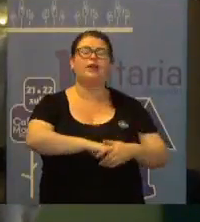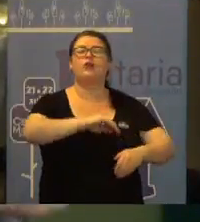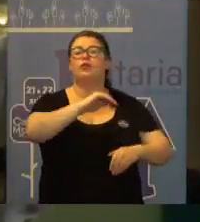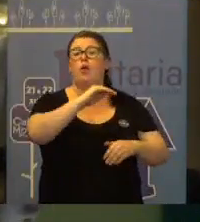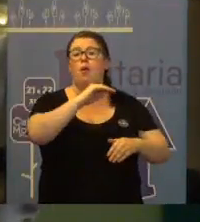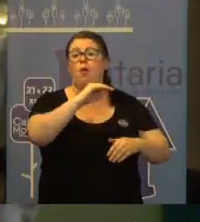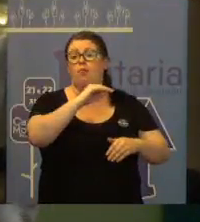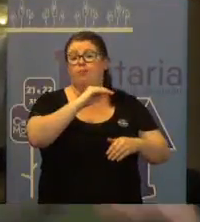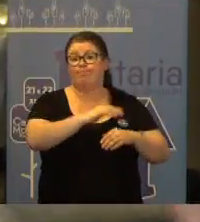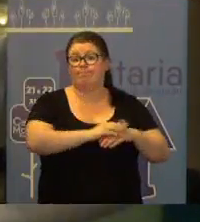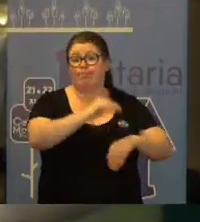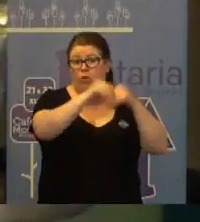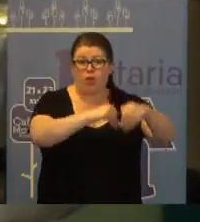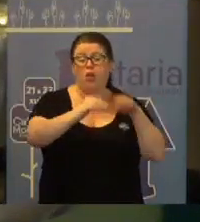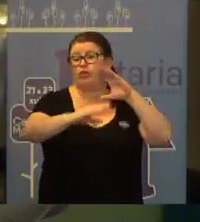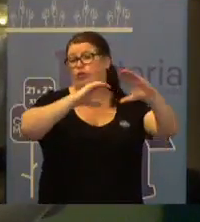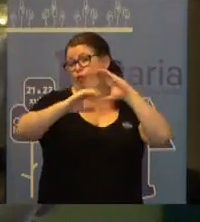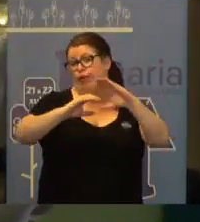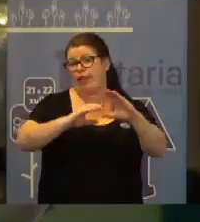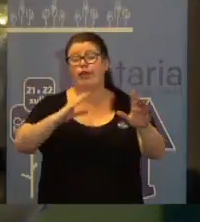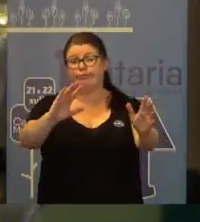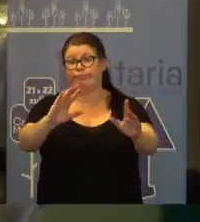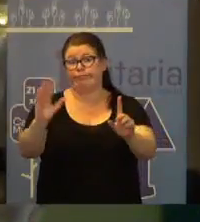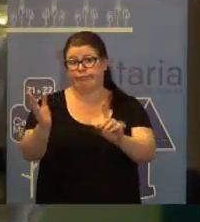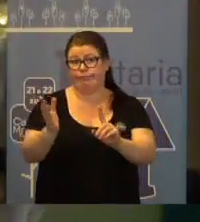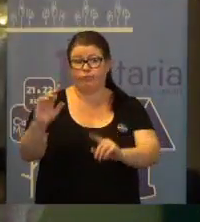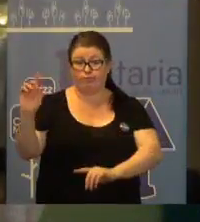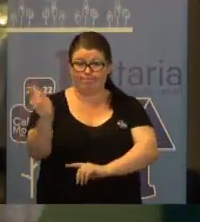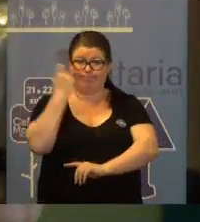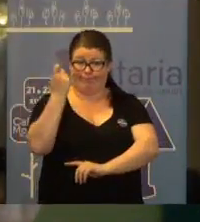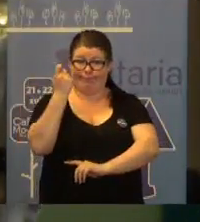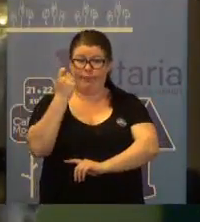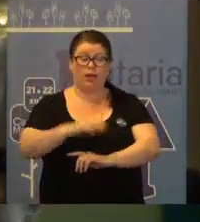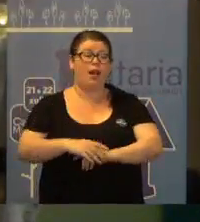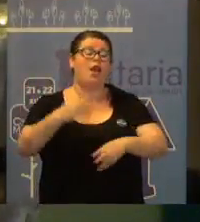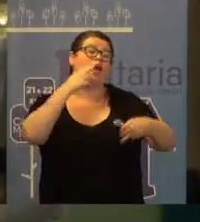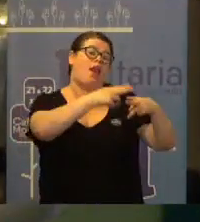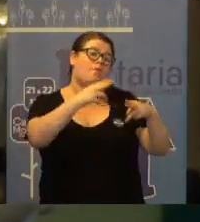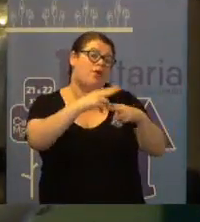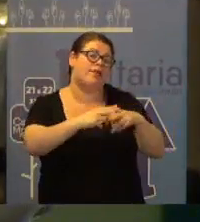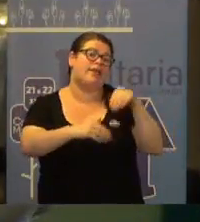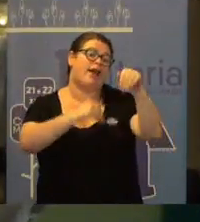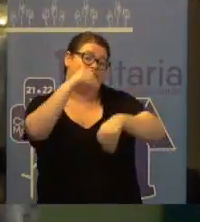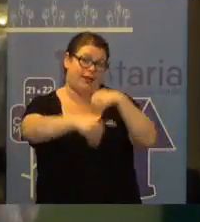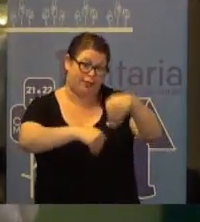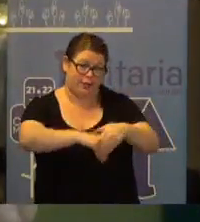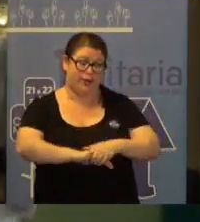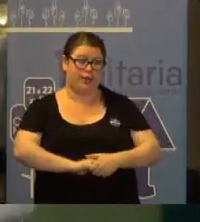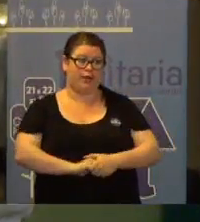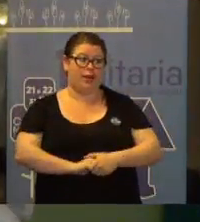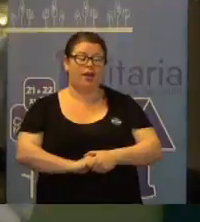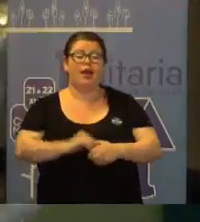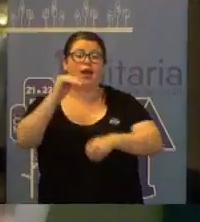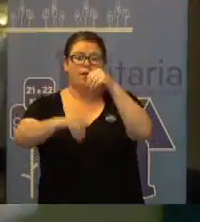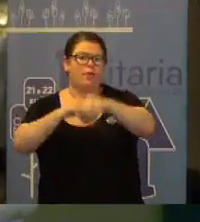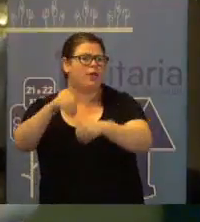electorais gánanse pola comunicación. Entón, a política é electoral e a política